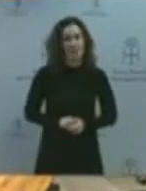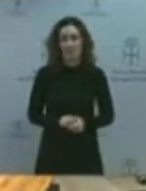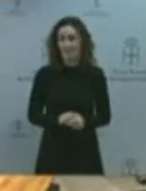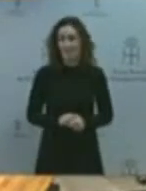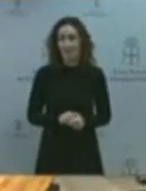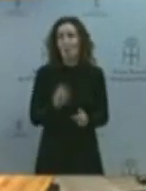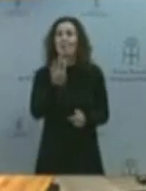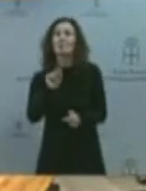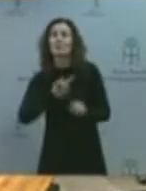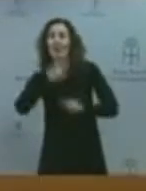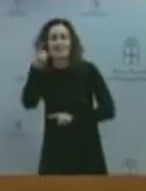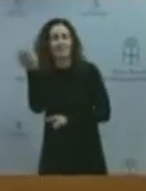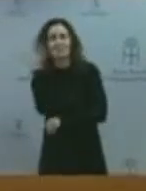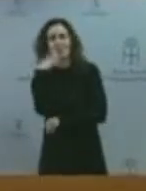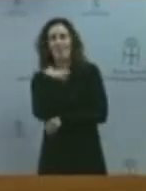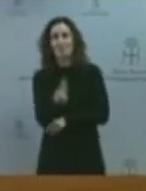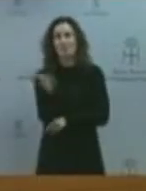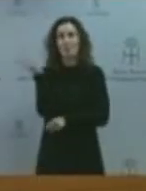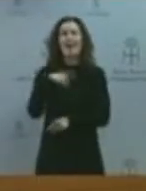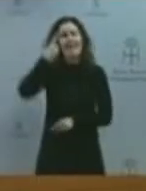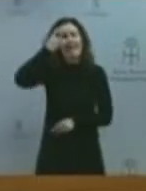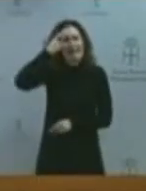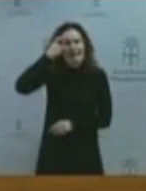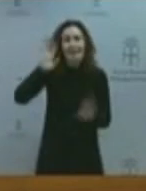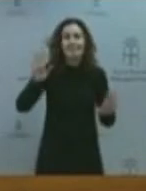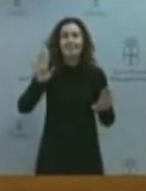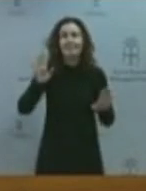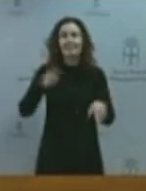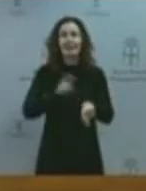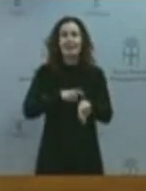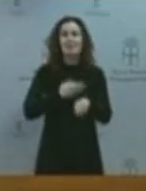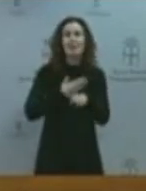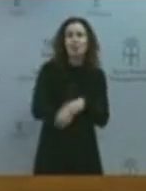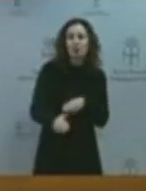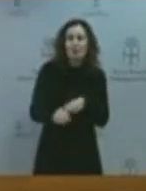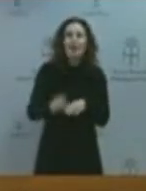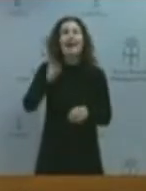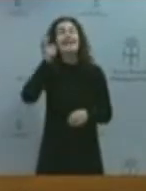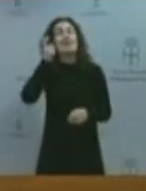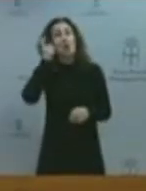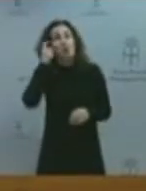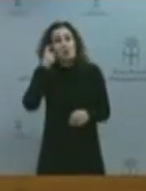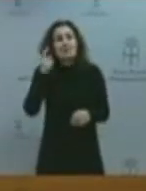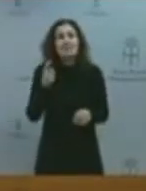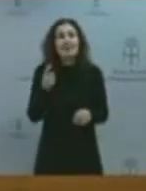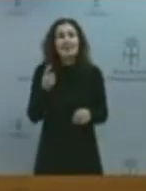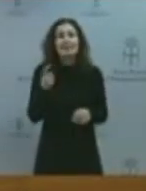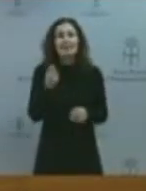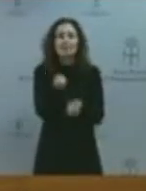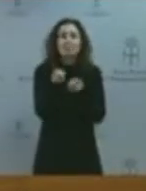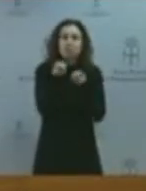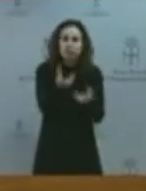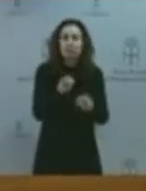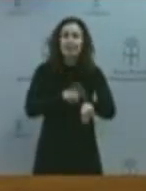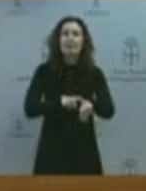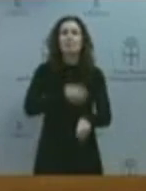señor presidente, está de sobra falado. Sei que teño que decilo nel tempo que tengo agora. Vou terminar.